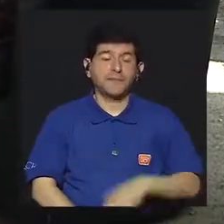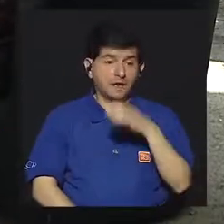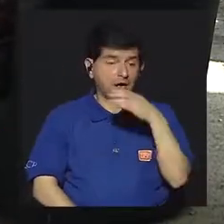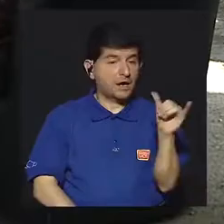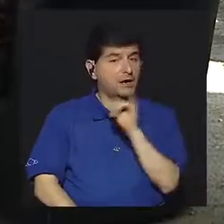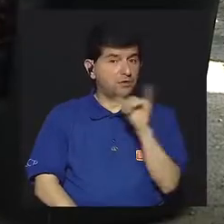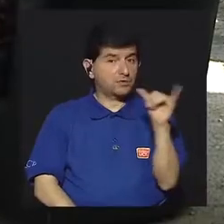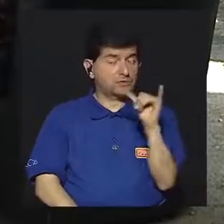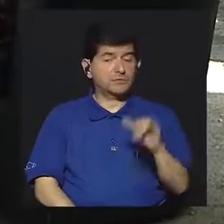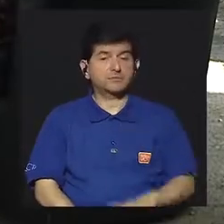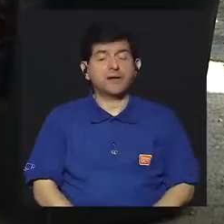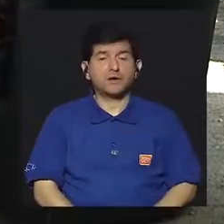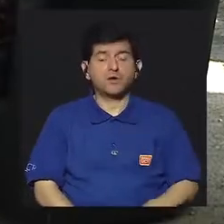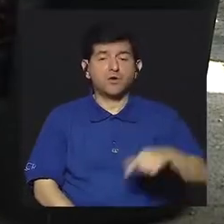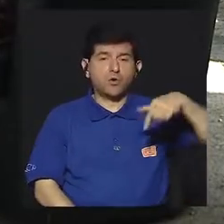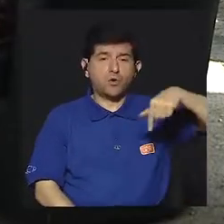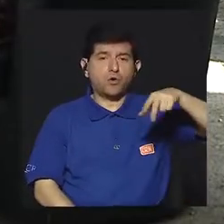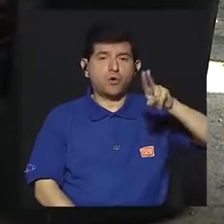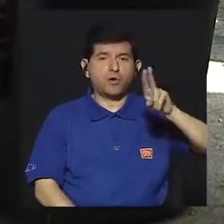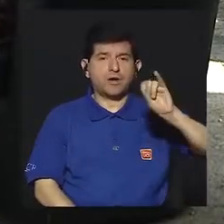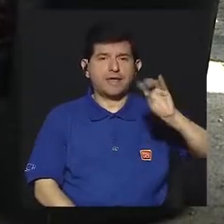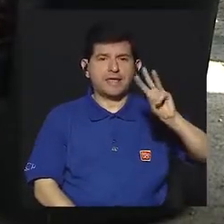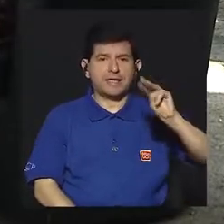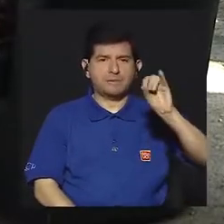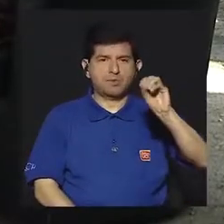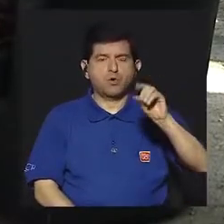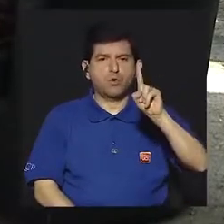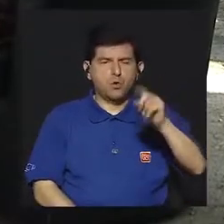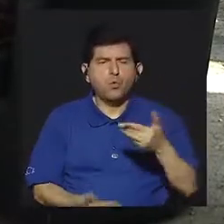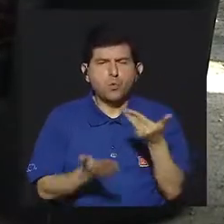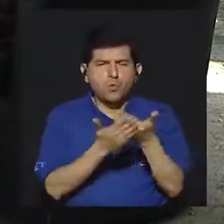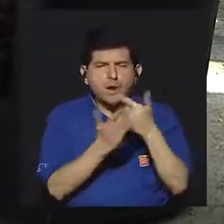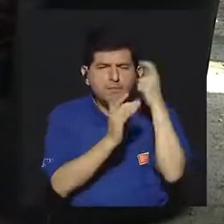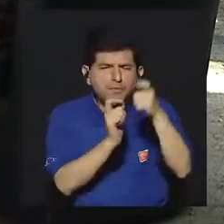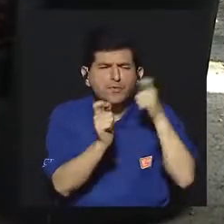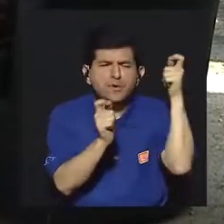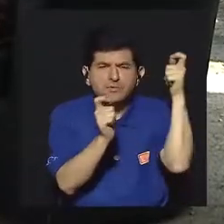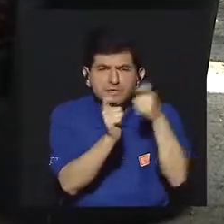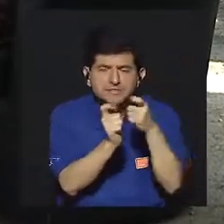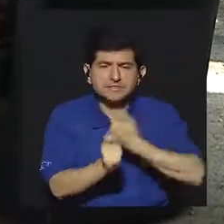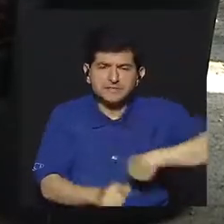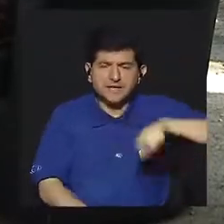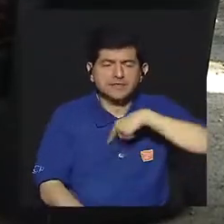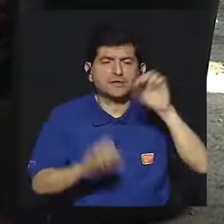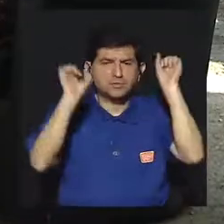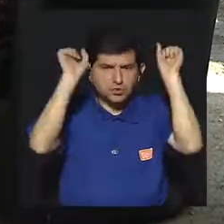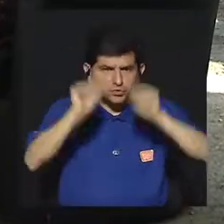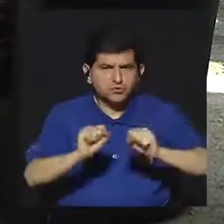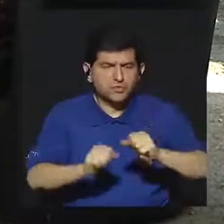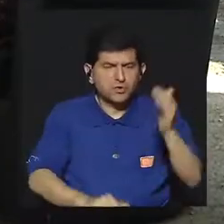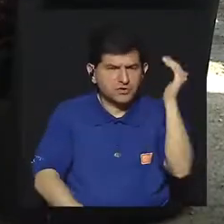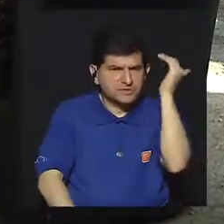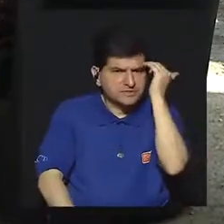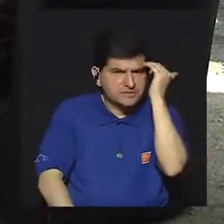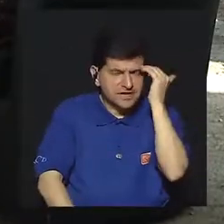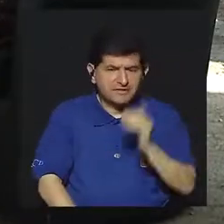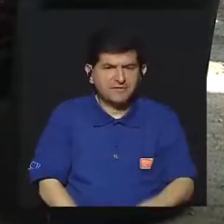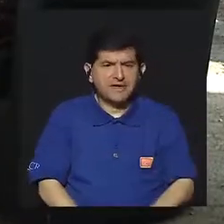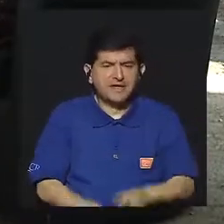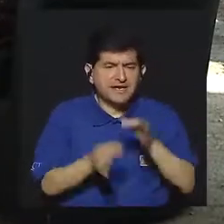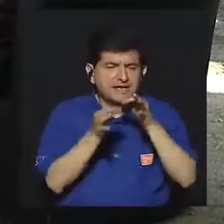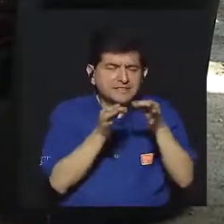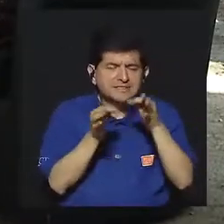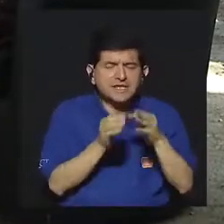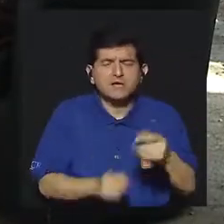también lo recomendamos cuando hay quimioterapia, como les decía, hay una prueba que es muy específica para que nosotros podamos determinar si